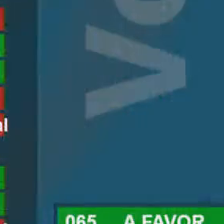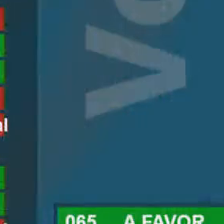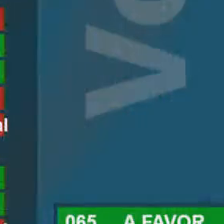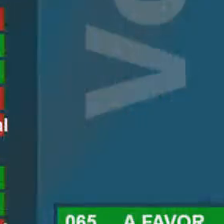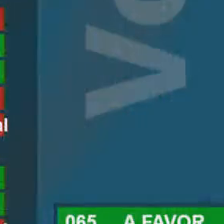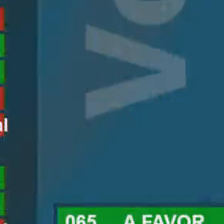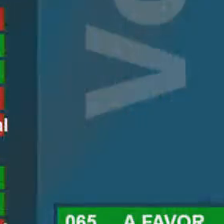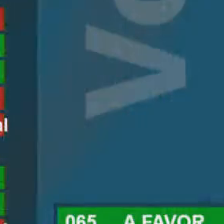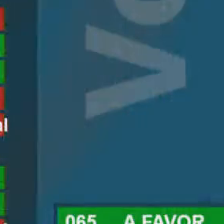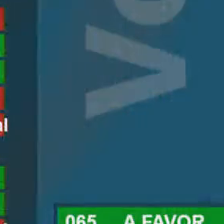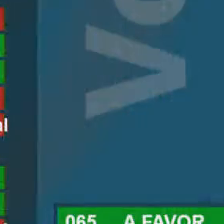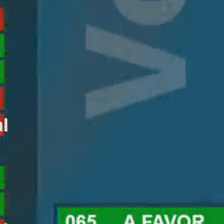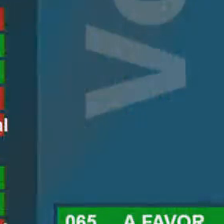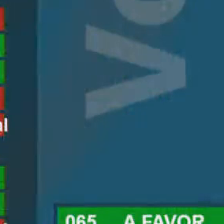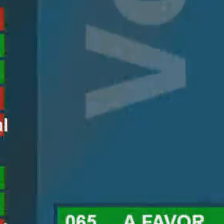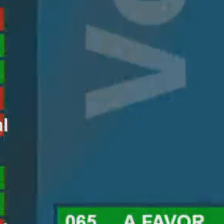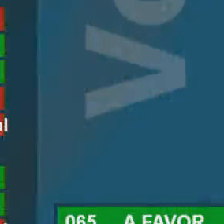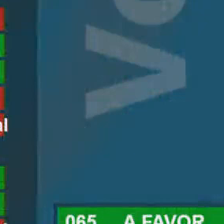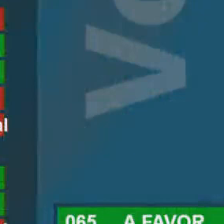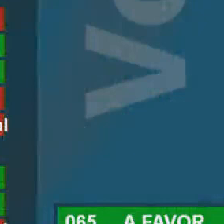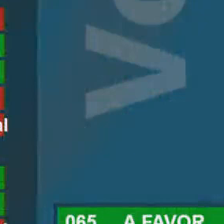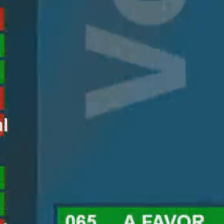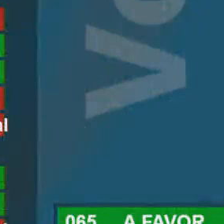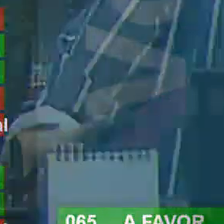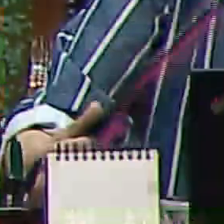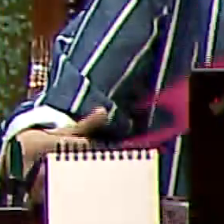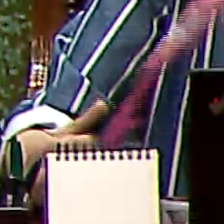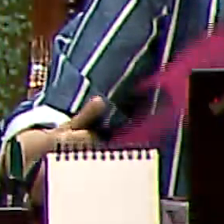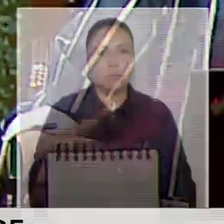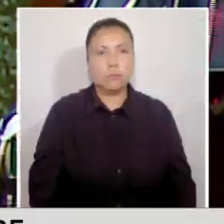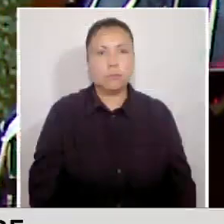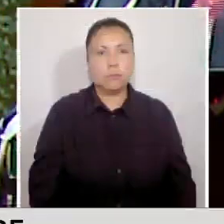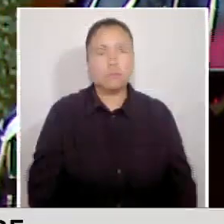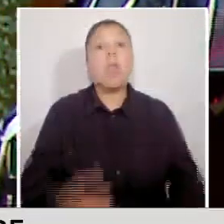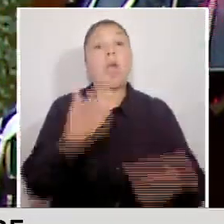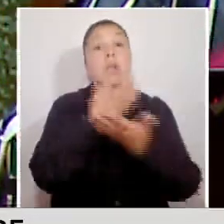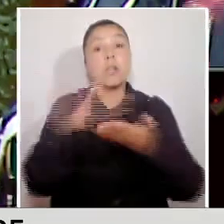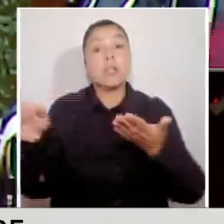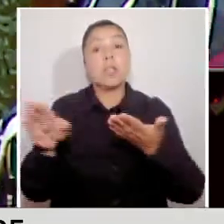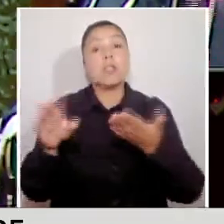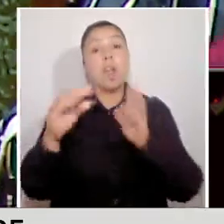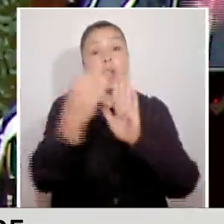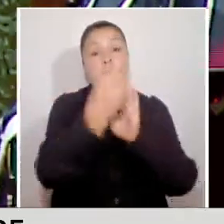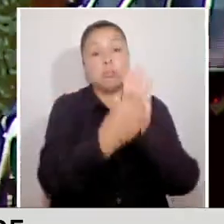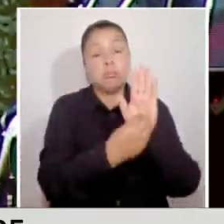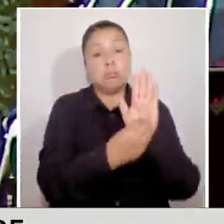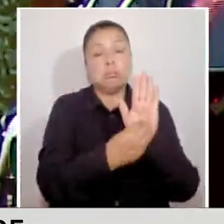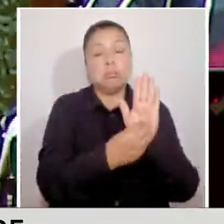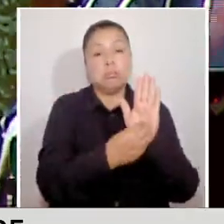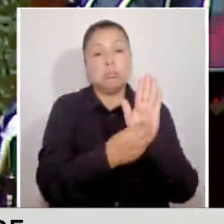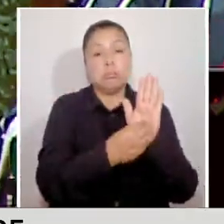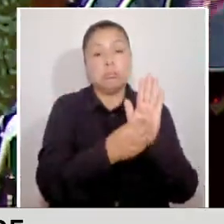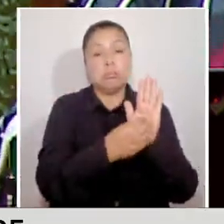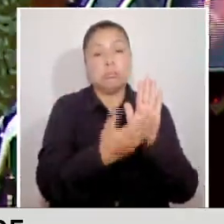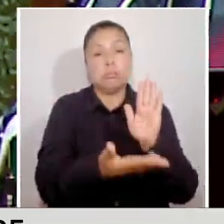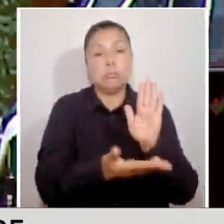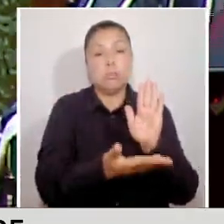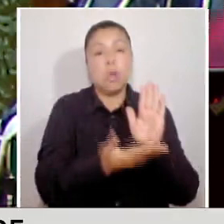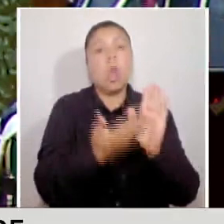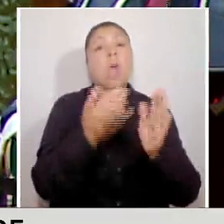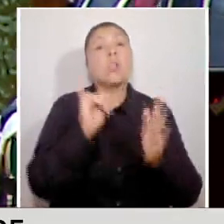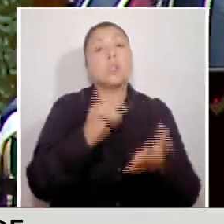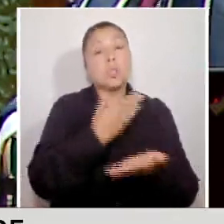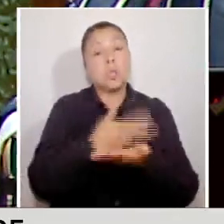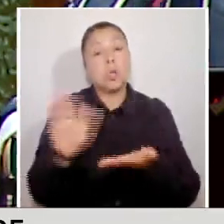65 votos 71 en contra rechazada en esos términos rechazada en esos términos si se rechaza entonces en